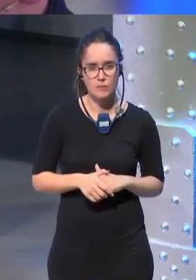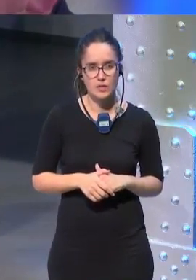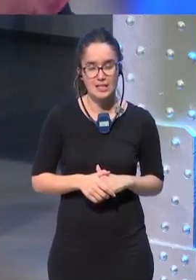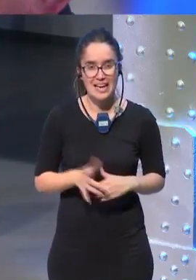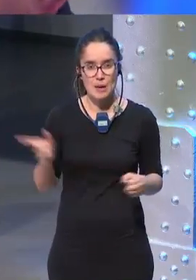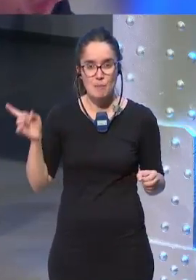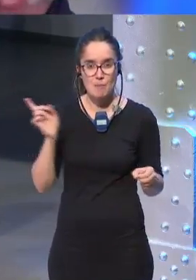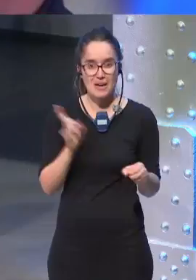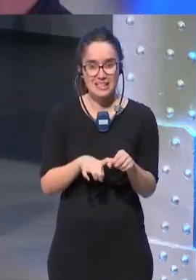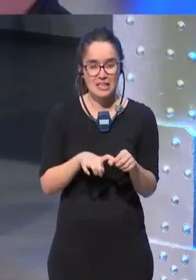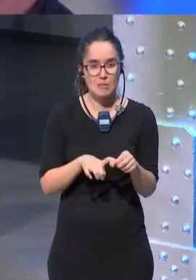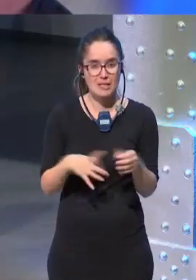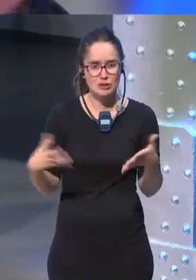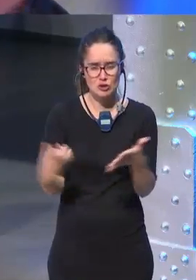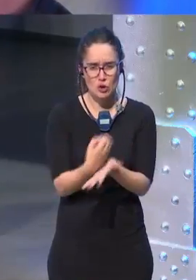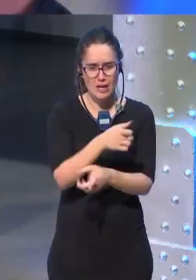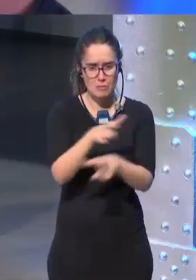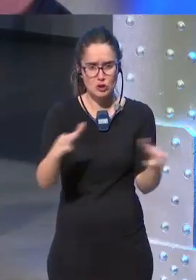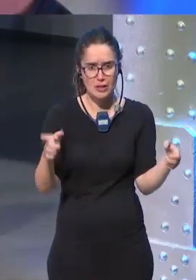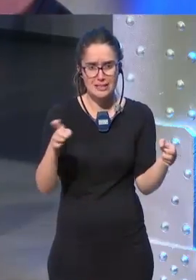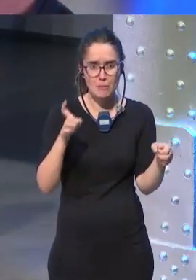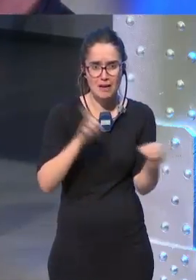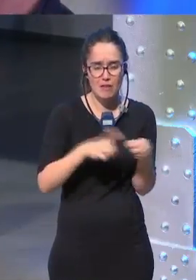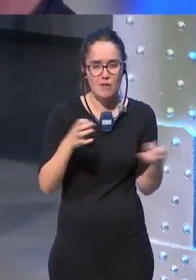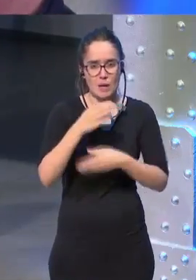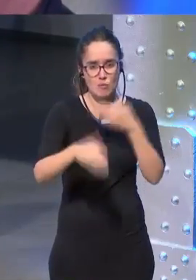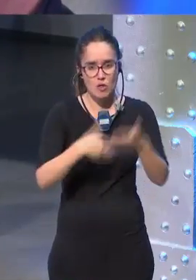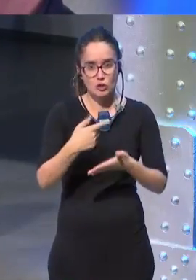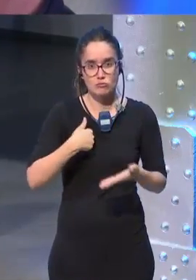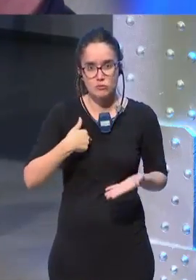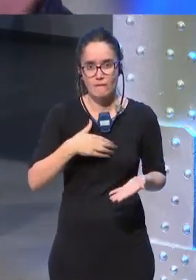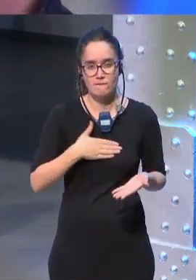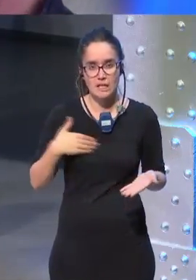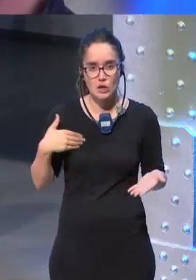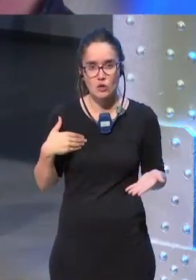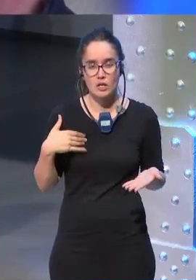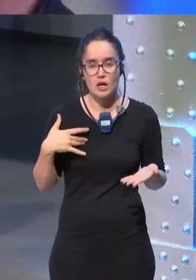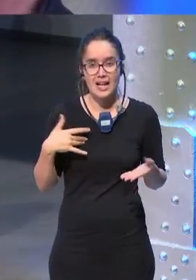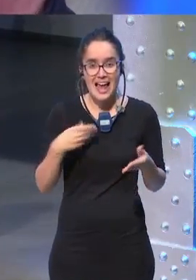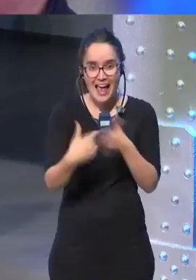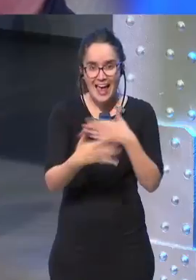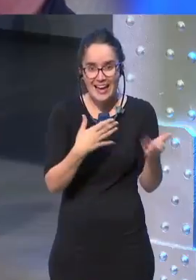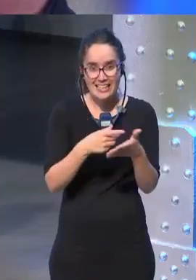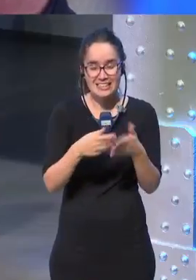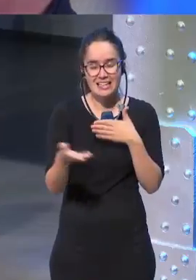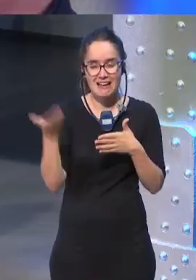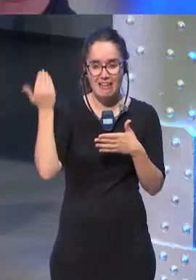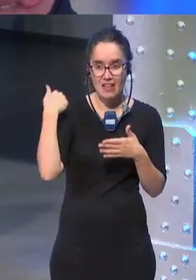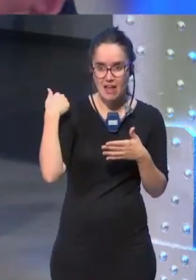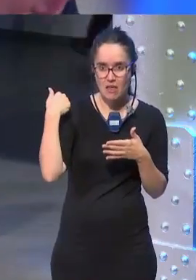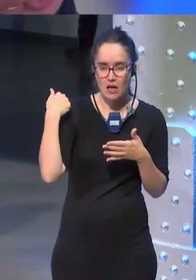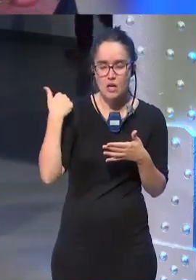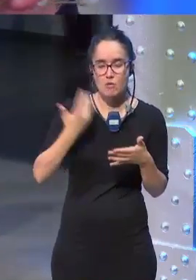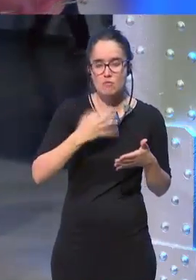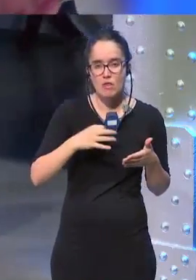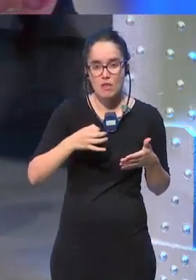que participen todas las partes implicadas en el proceso. Y bueno, yo espero que la artesanía del ayer y de tal